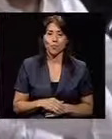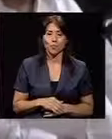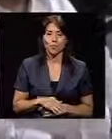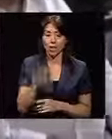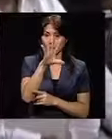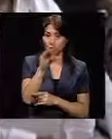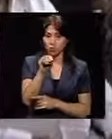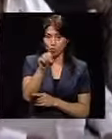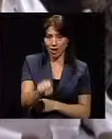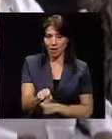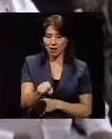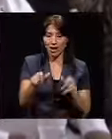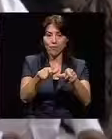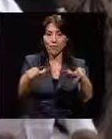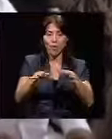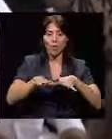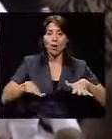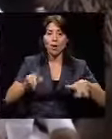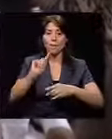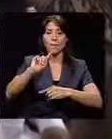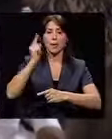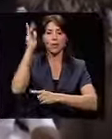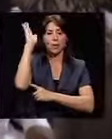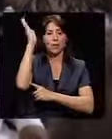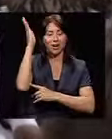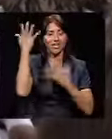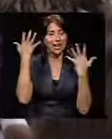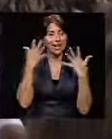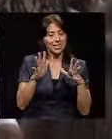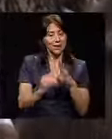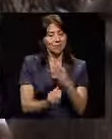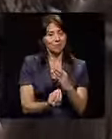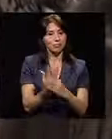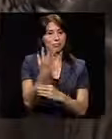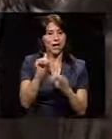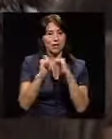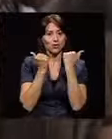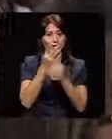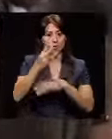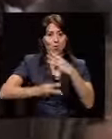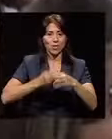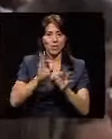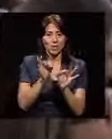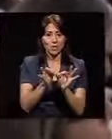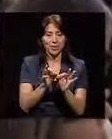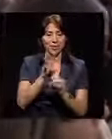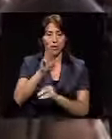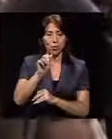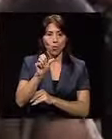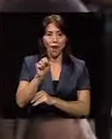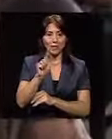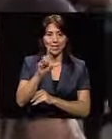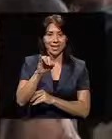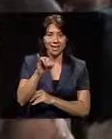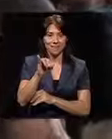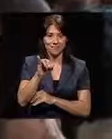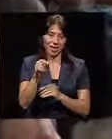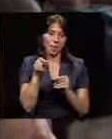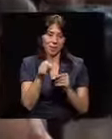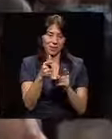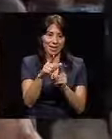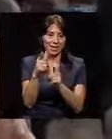Sudáfrica fue el escenario de la primera conferencia de la ya conformada Asociación Mundial de Intérpretes, WASLI, por sus siglas en